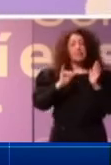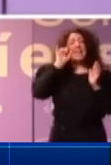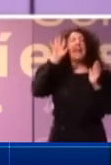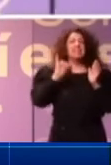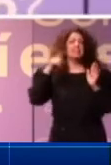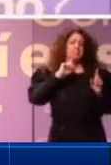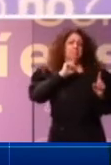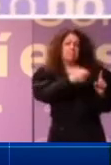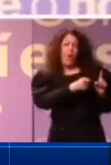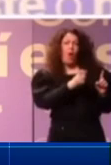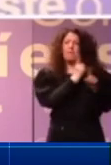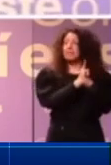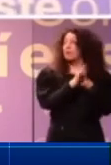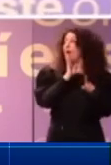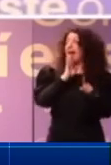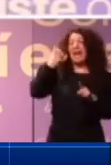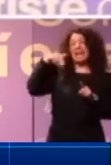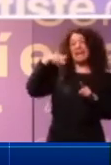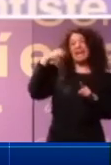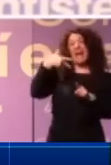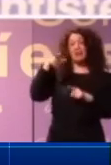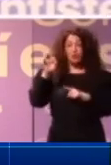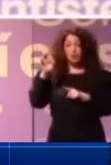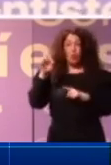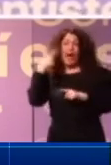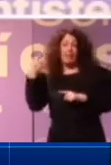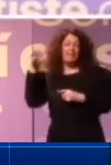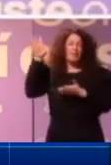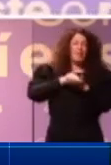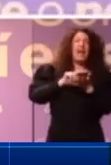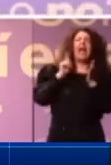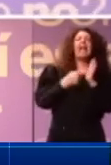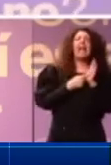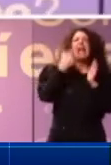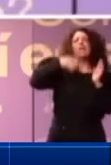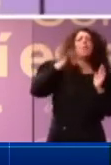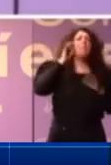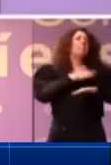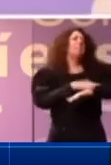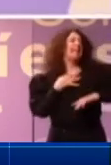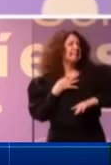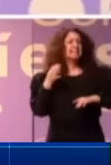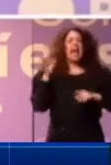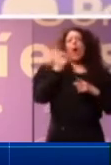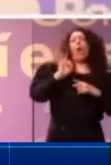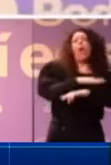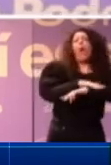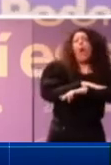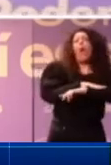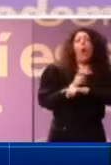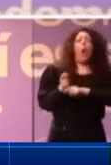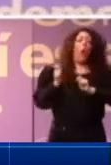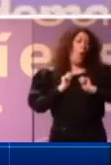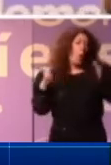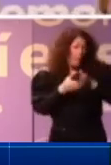del Gobierno se sentasen con estas víctimas y pudiesen escuchar sus relatos, porque de esa manera sería mucho más consciente de cuáles son las consecuencias de